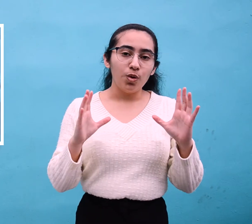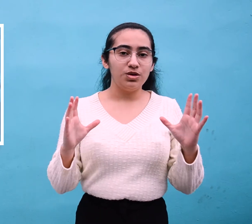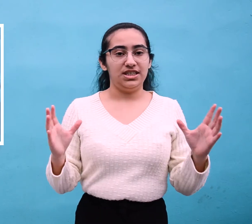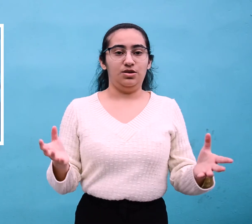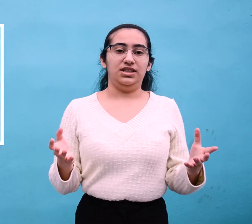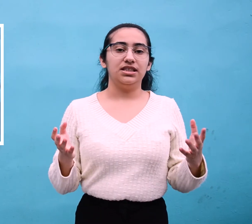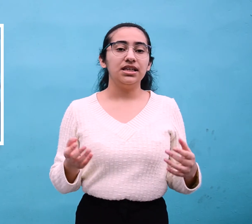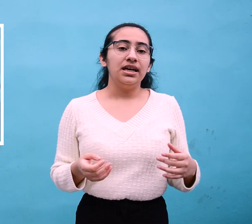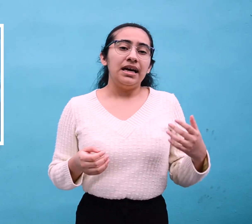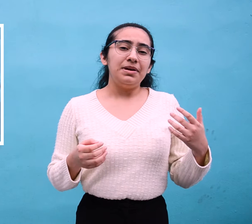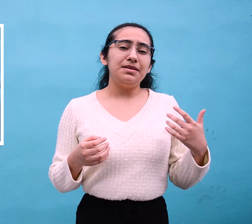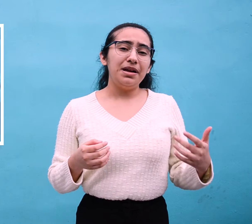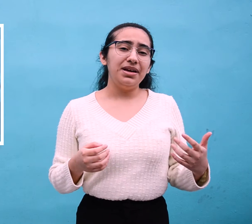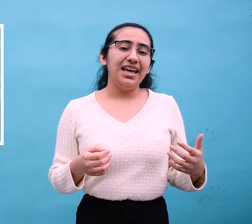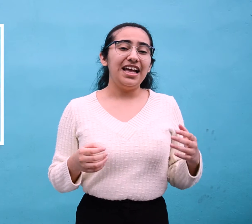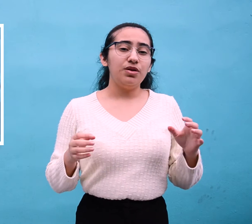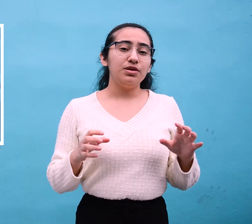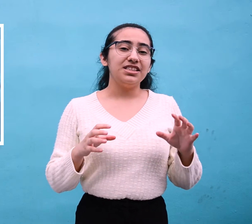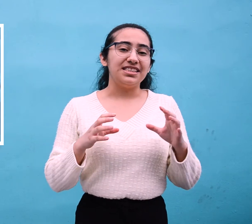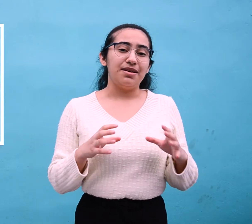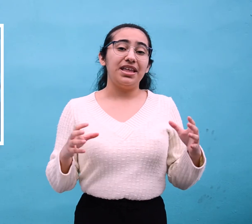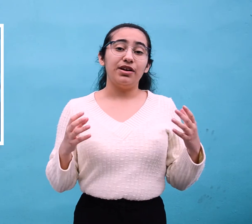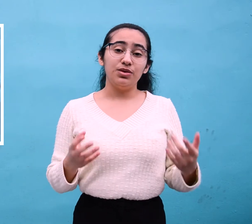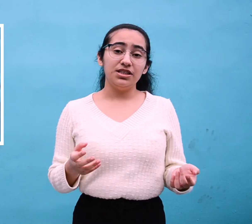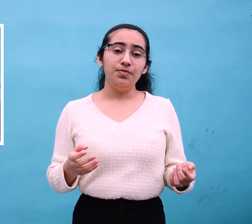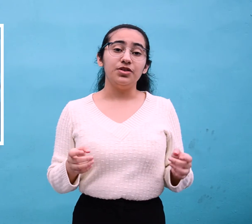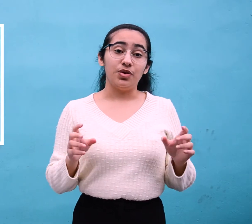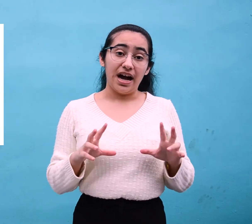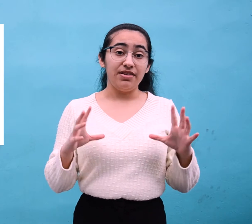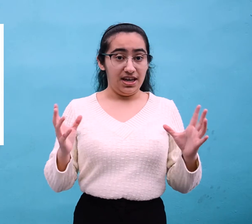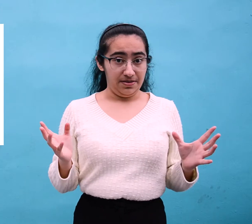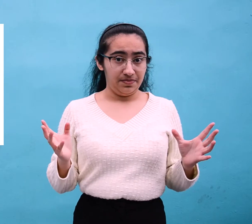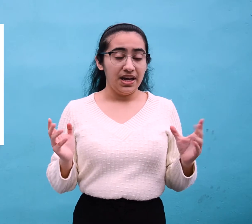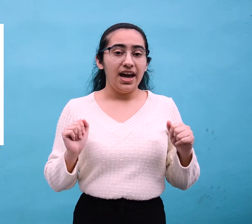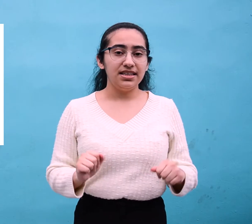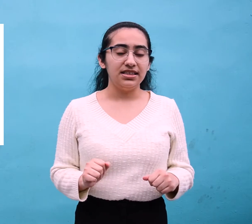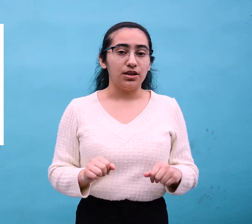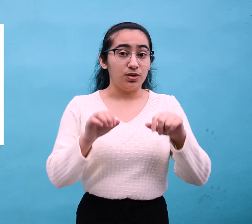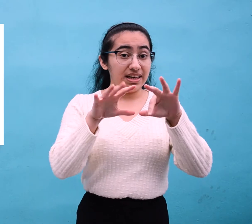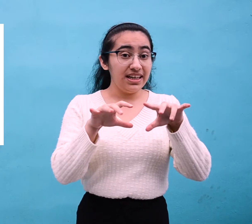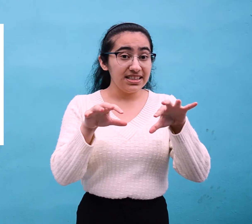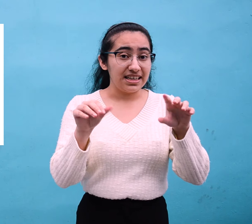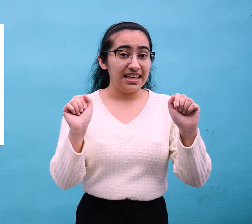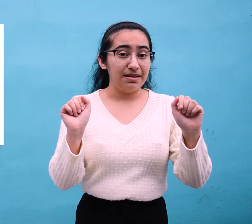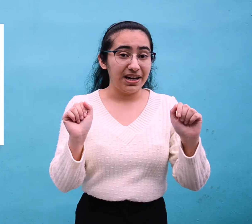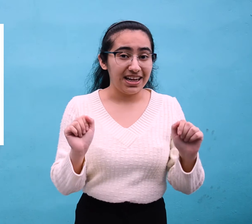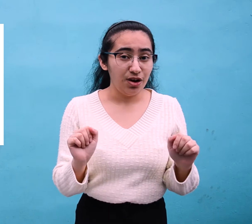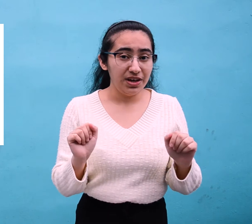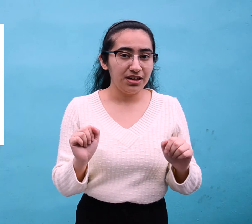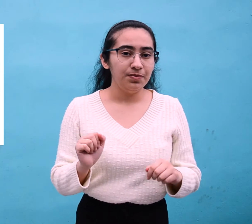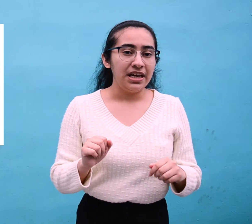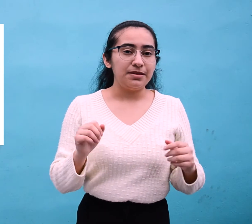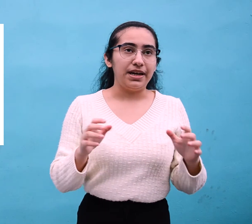muchas cosas principalmente el nuevo sistema de vacunación drive inn es decir tú te registras en la